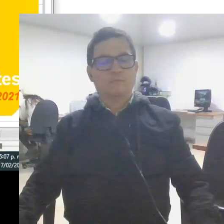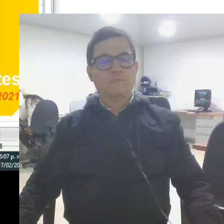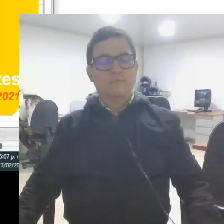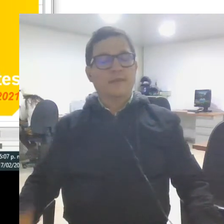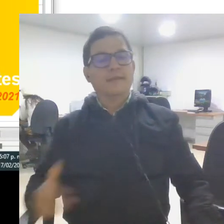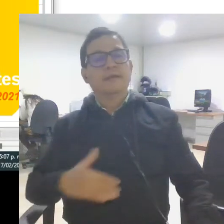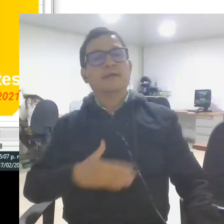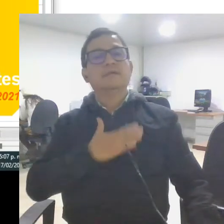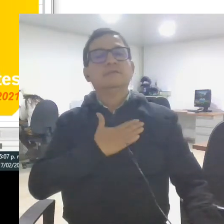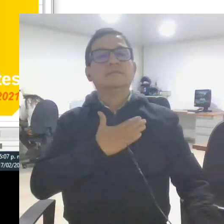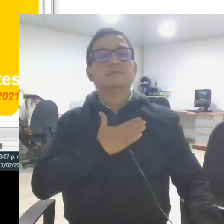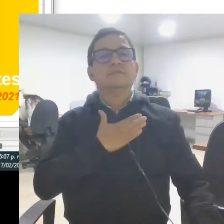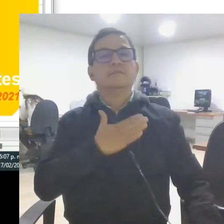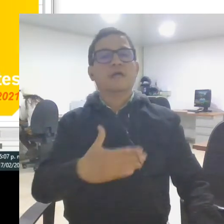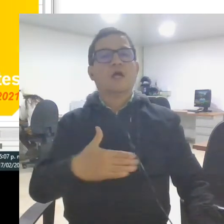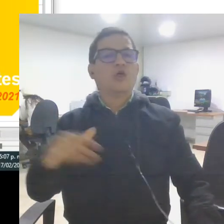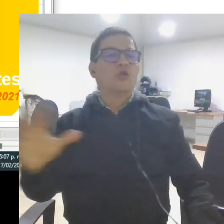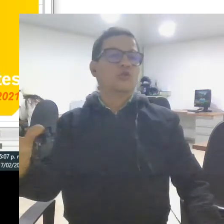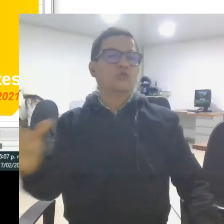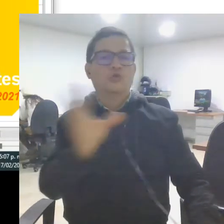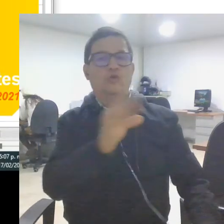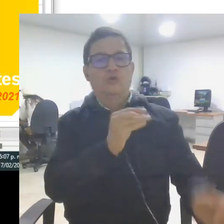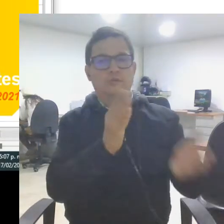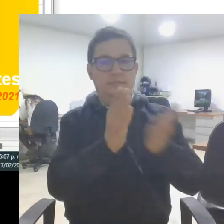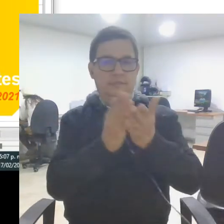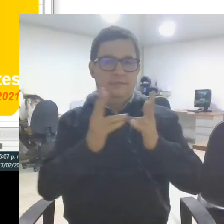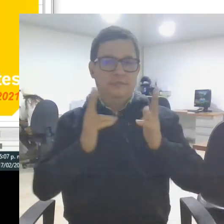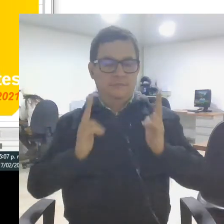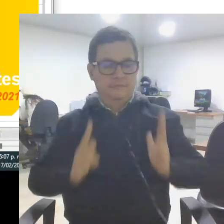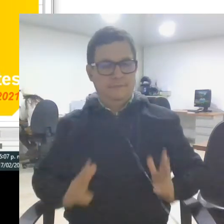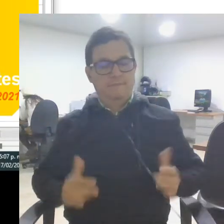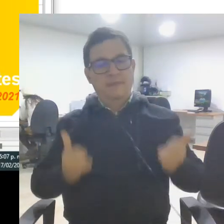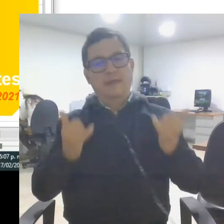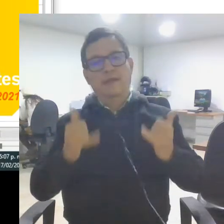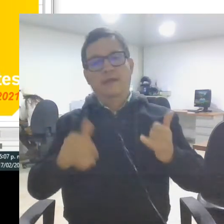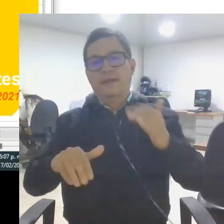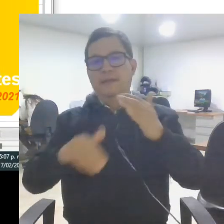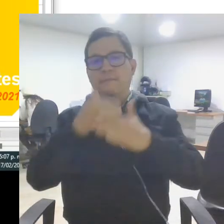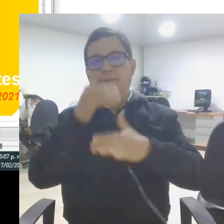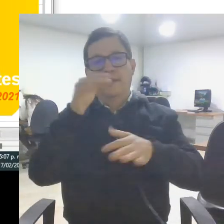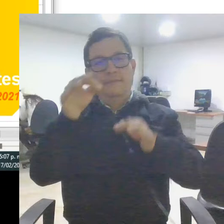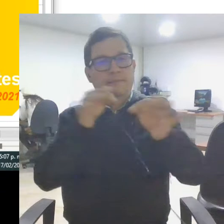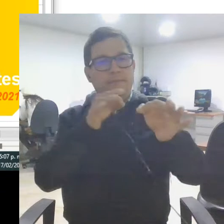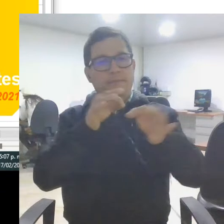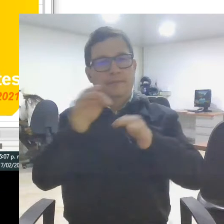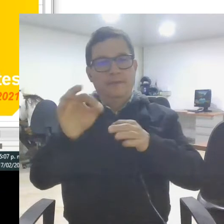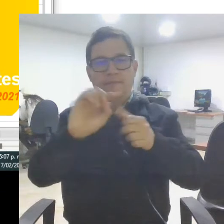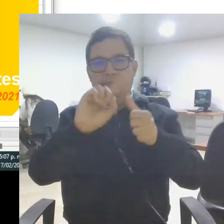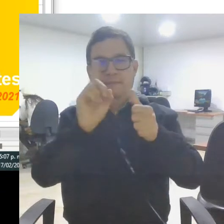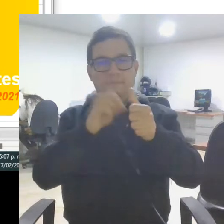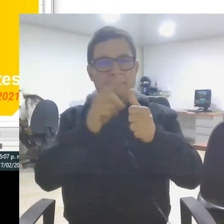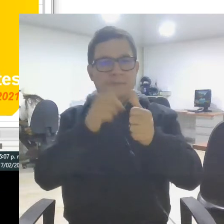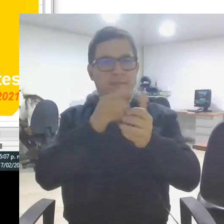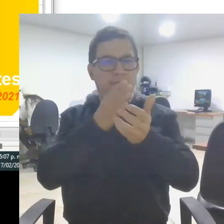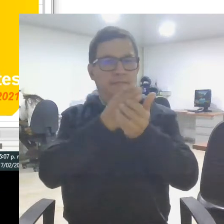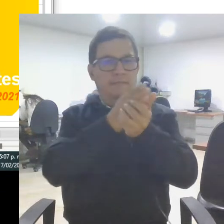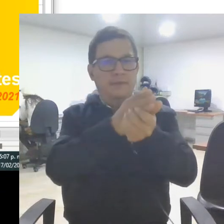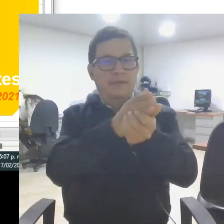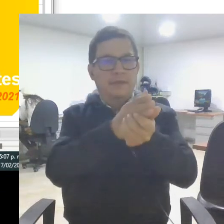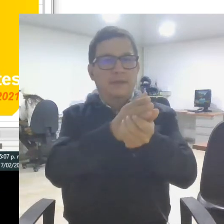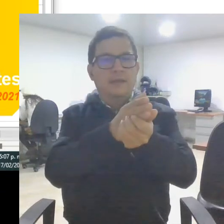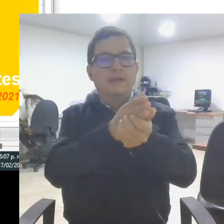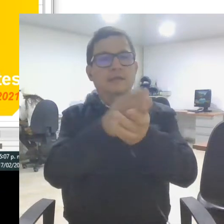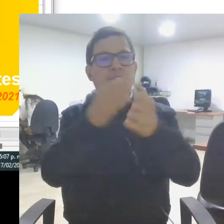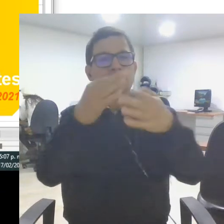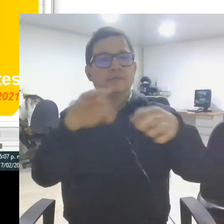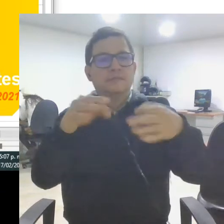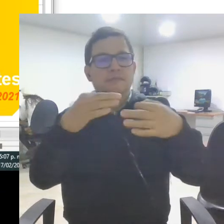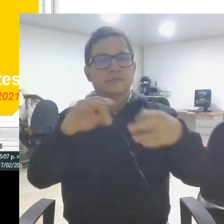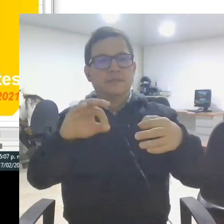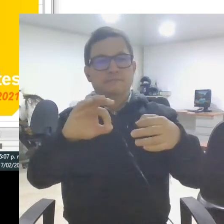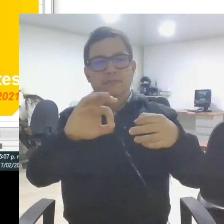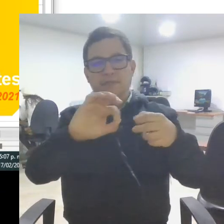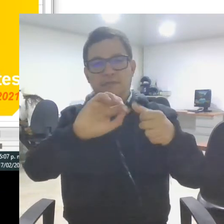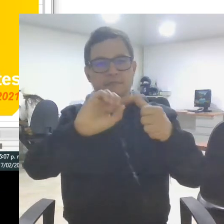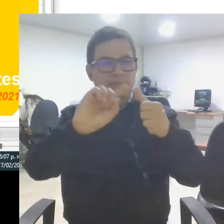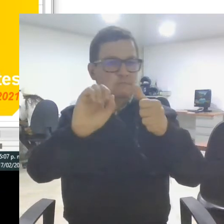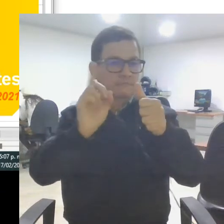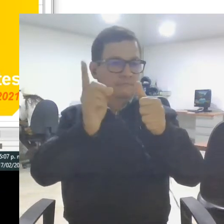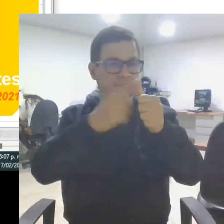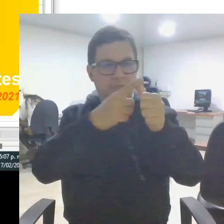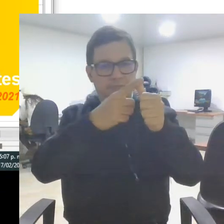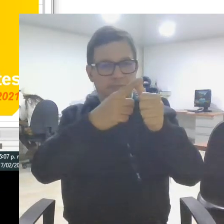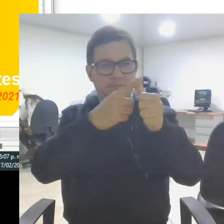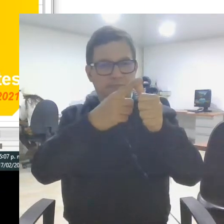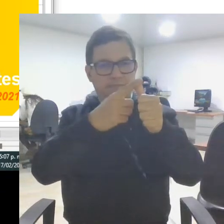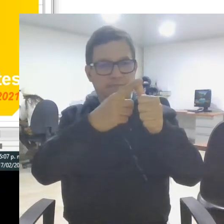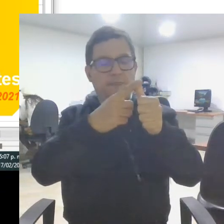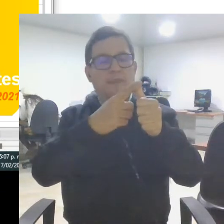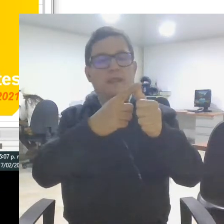Un saludo cordial, apreciados estudiantes. Vamos a iniciar con el primer método, el método simples primal. Quien les habla,